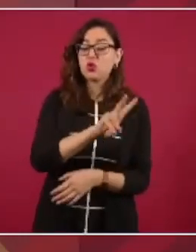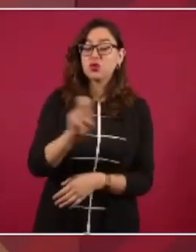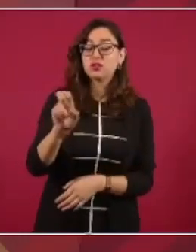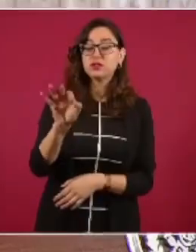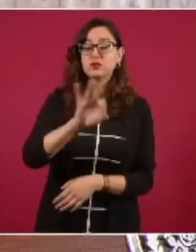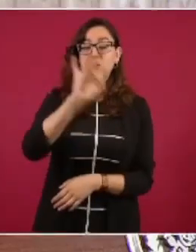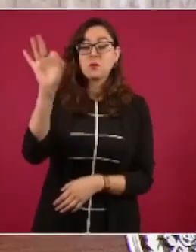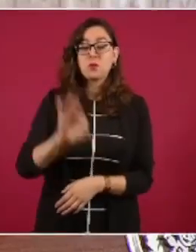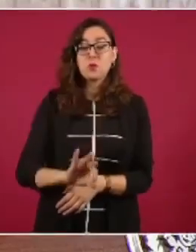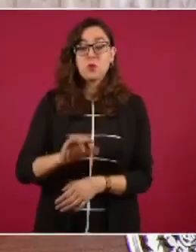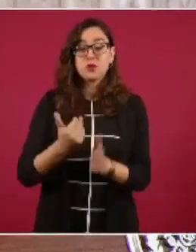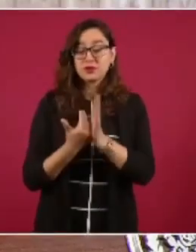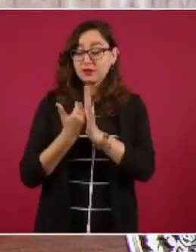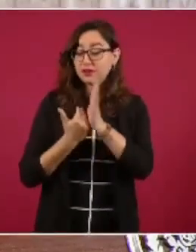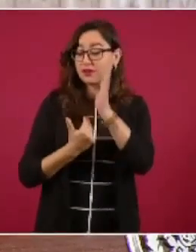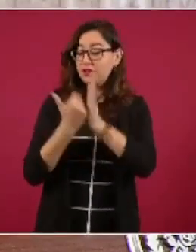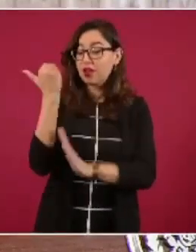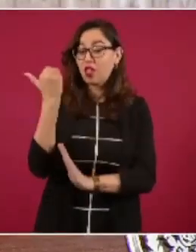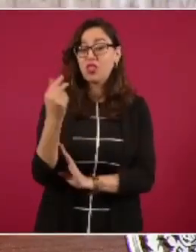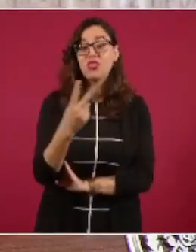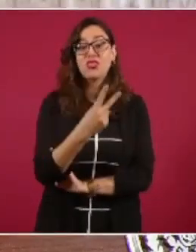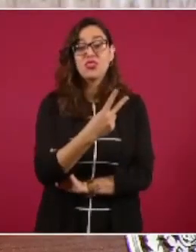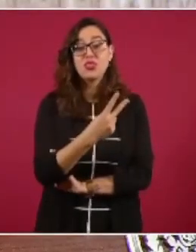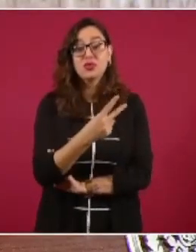homicidios, 200%.